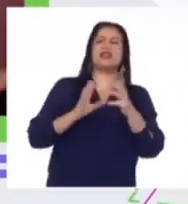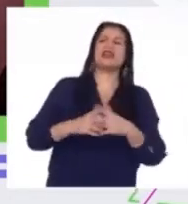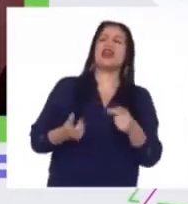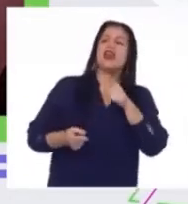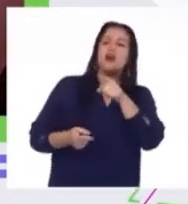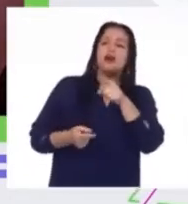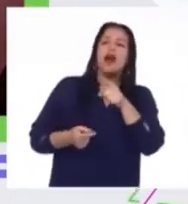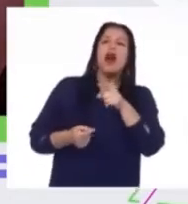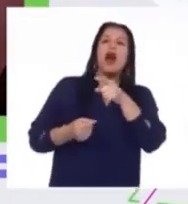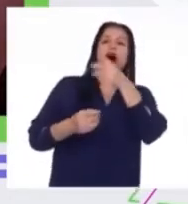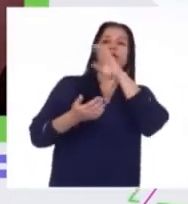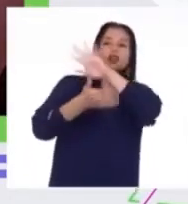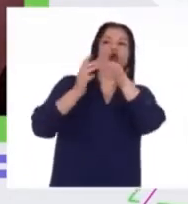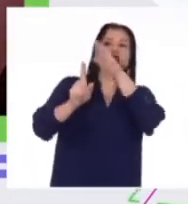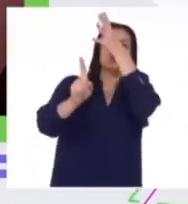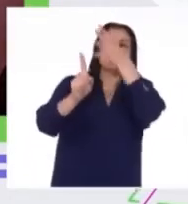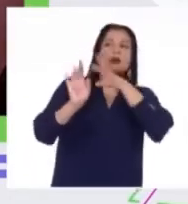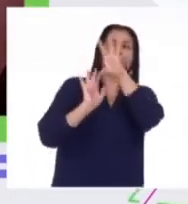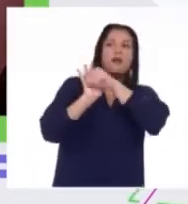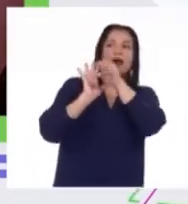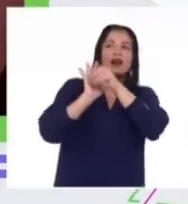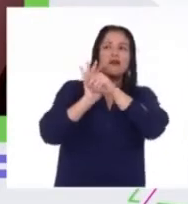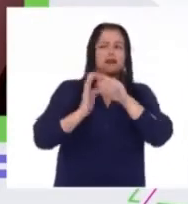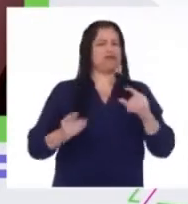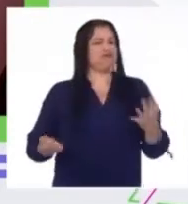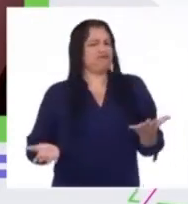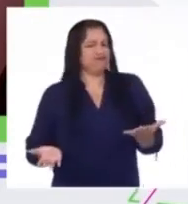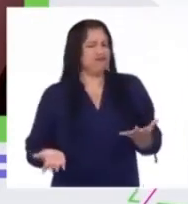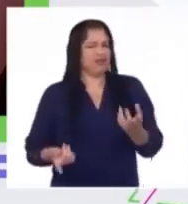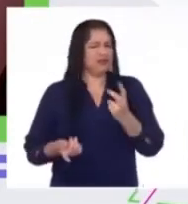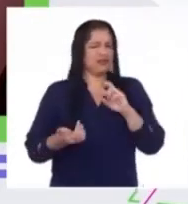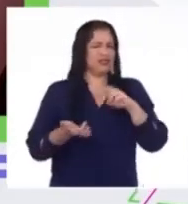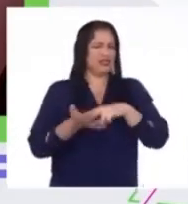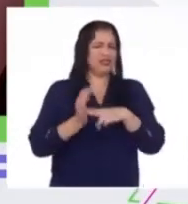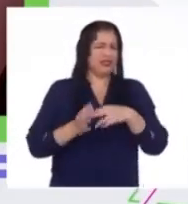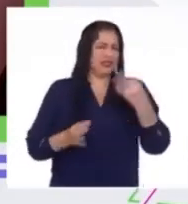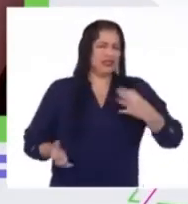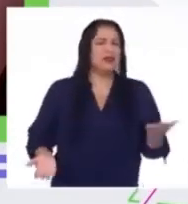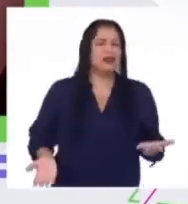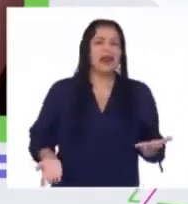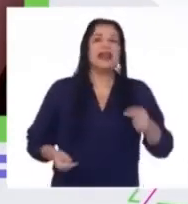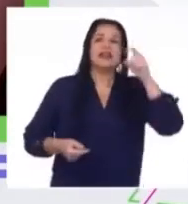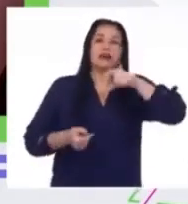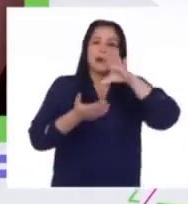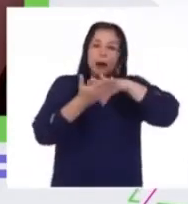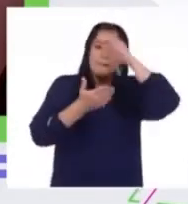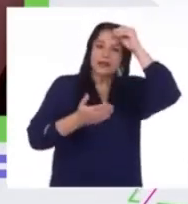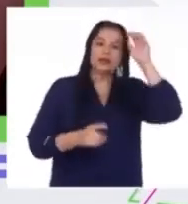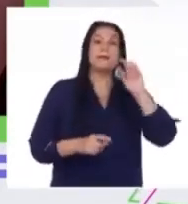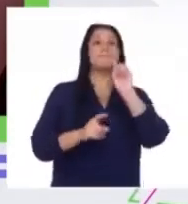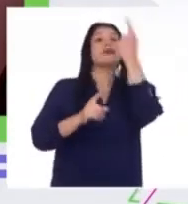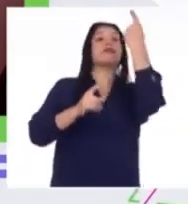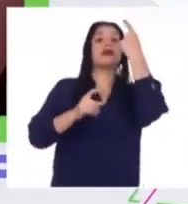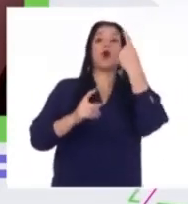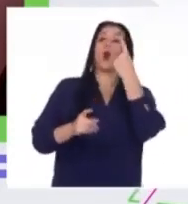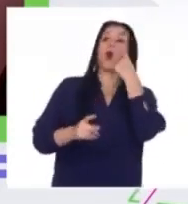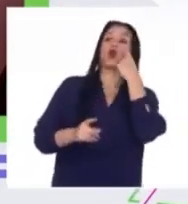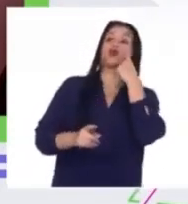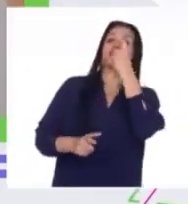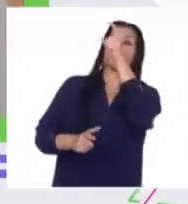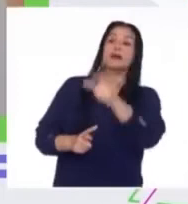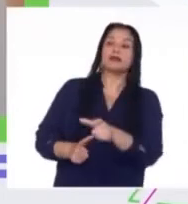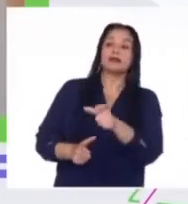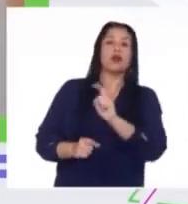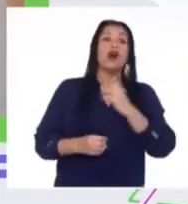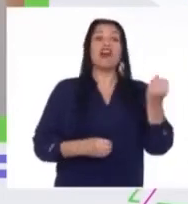que una sociedad nos ha implantado a nosotros que debemos seguir. Y no siempre son así. Hay que aprender a conocer a la persona antes de